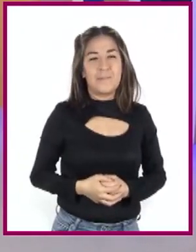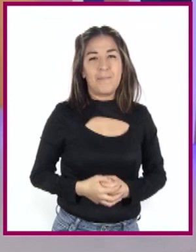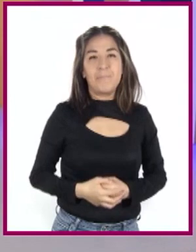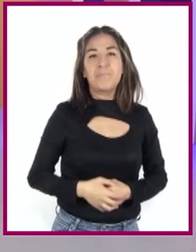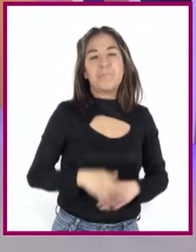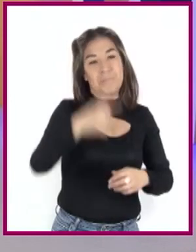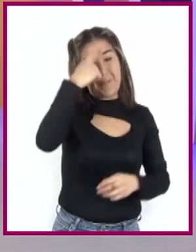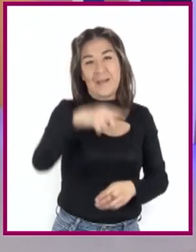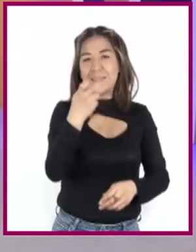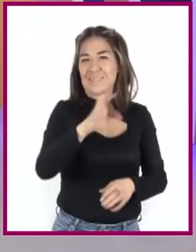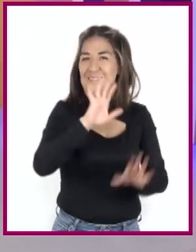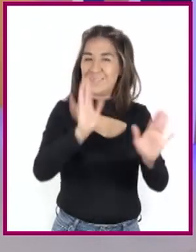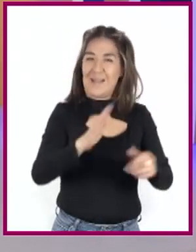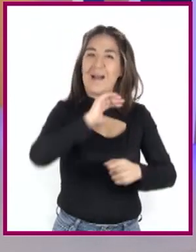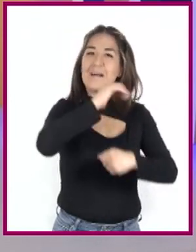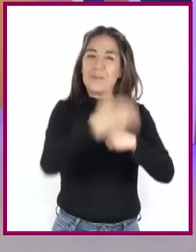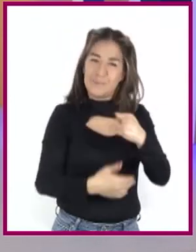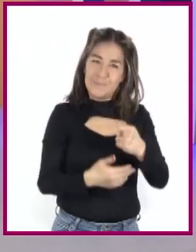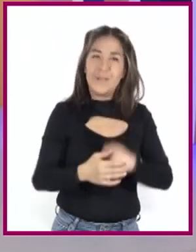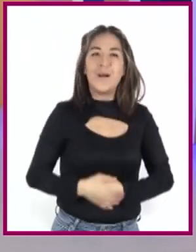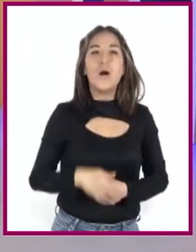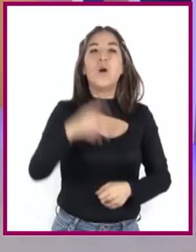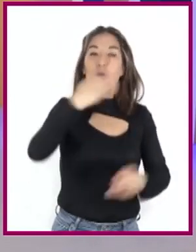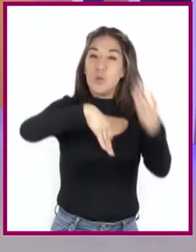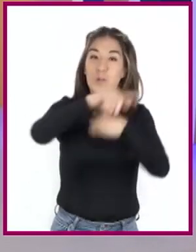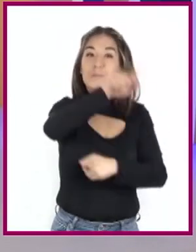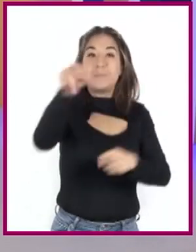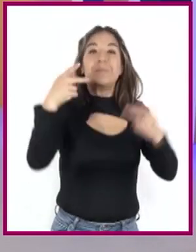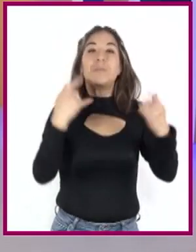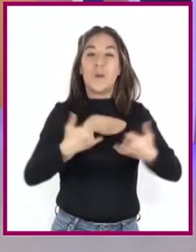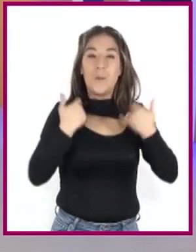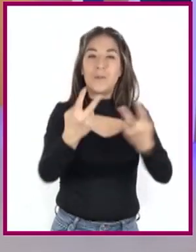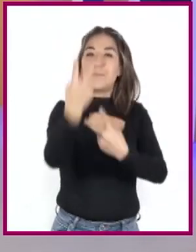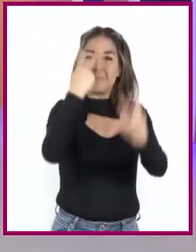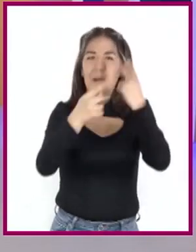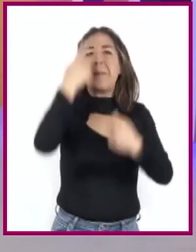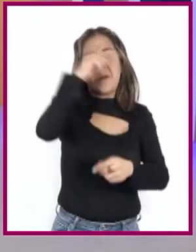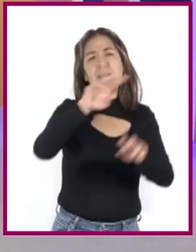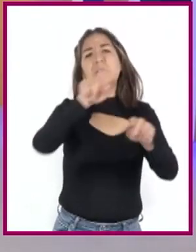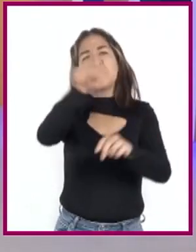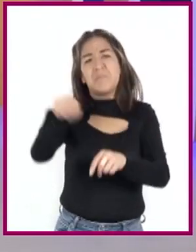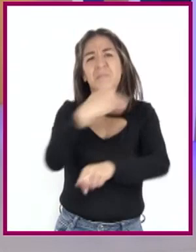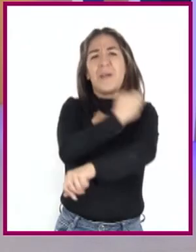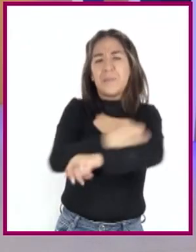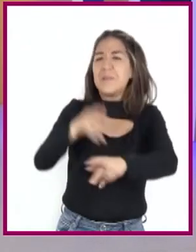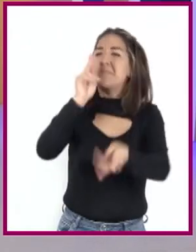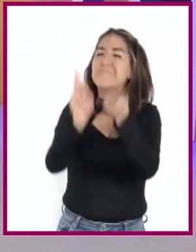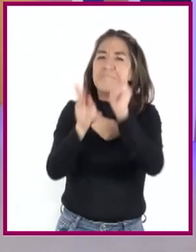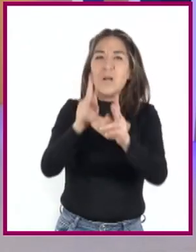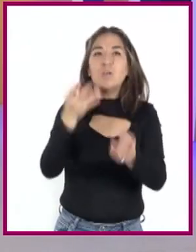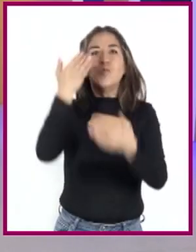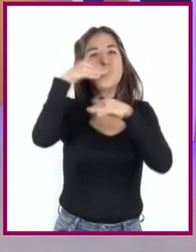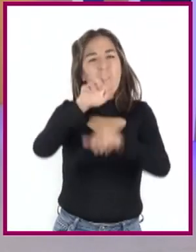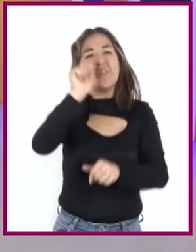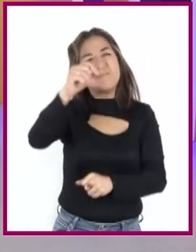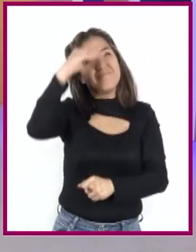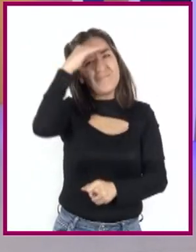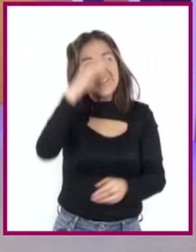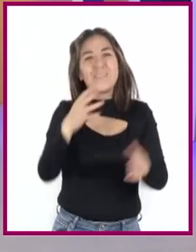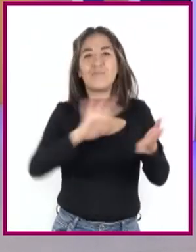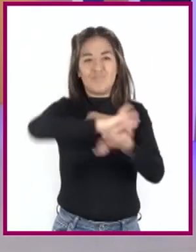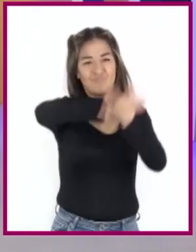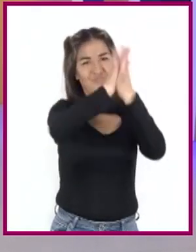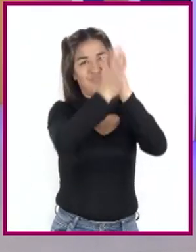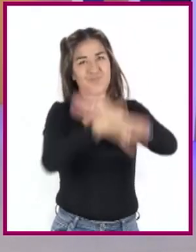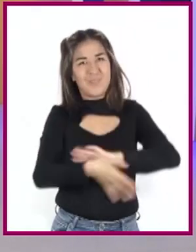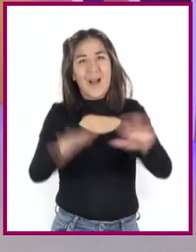Para terminar, invitamos a todas y todos los que nos ven a reunirse con su familia para reflexionar sobre la evolución de los sistemas